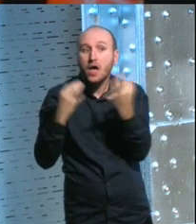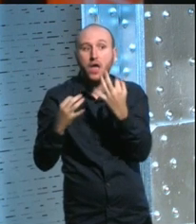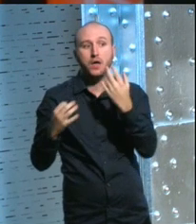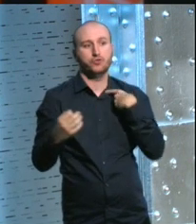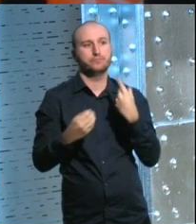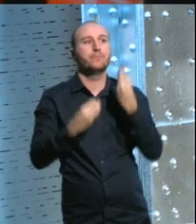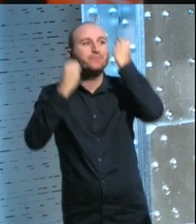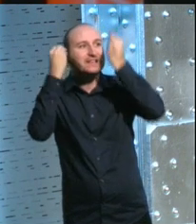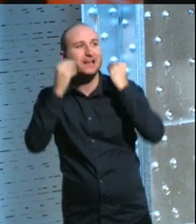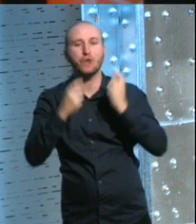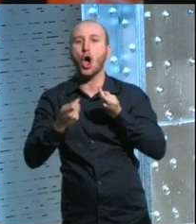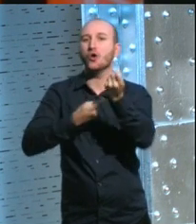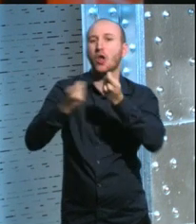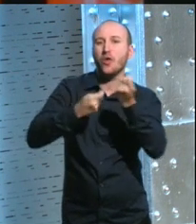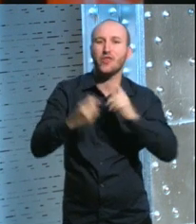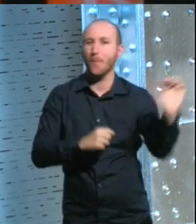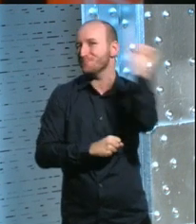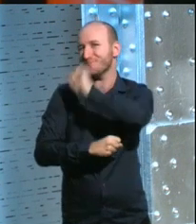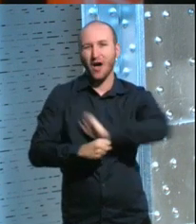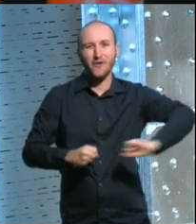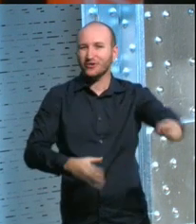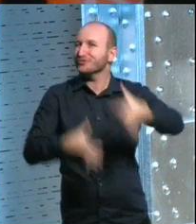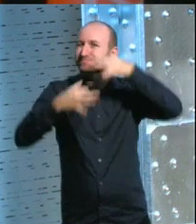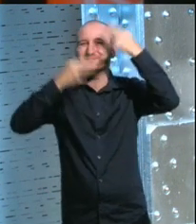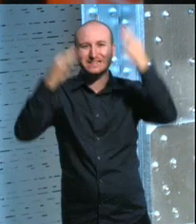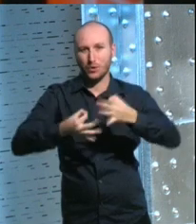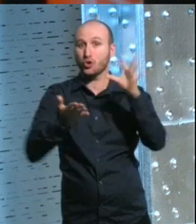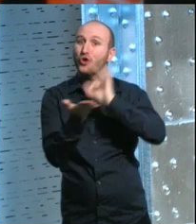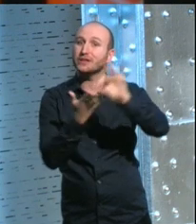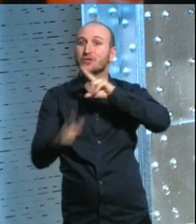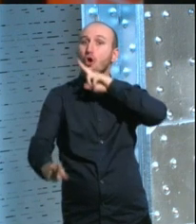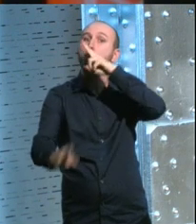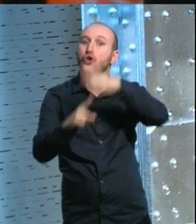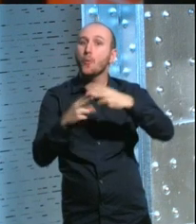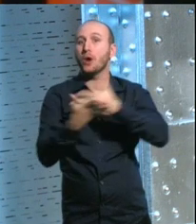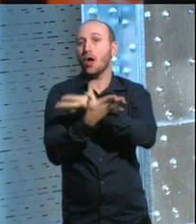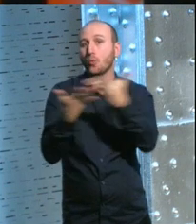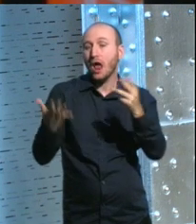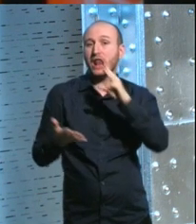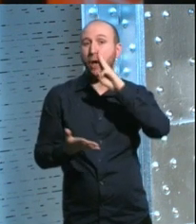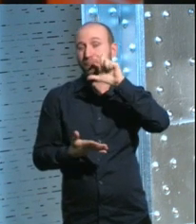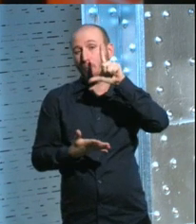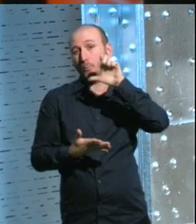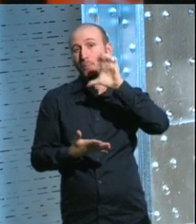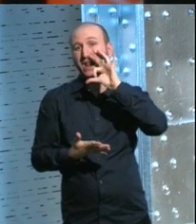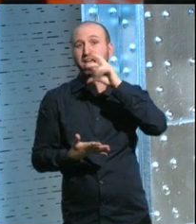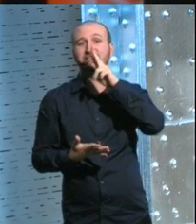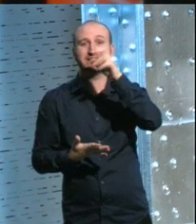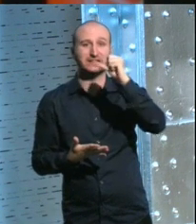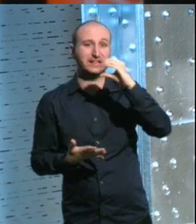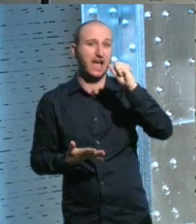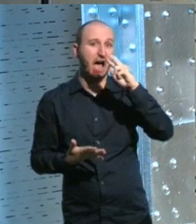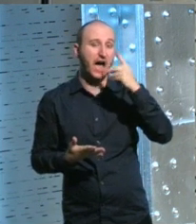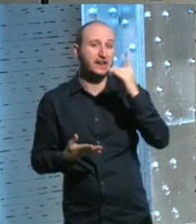un negocio absolutamente fascinante. Y su servicio se llama Placecast, y tiene una componente que se llama Shop